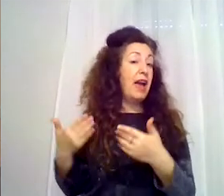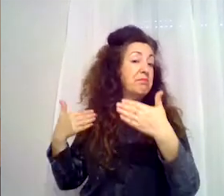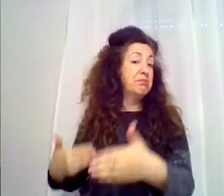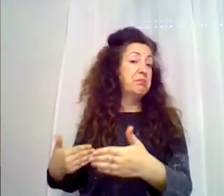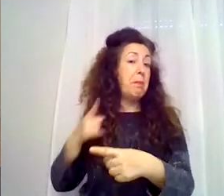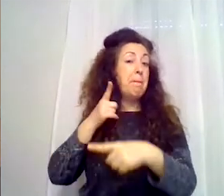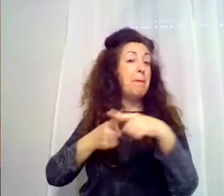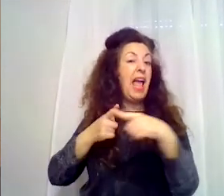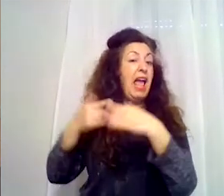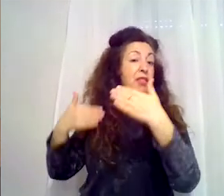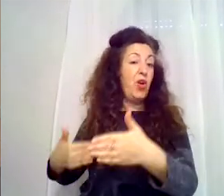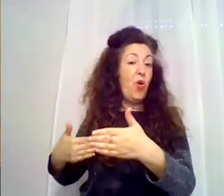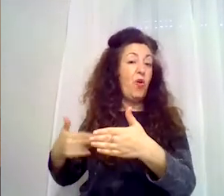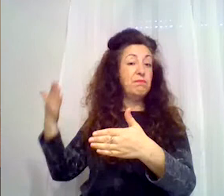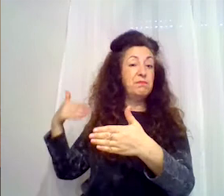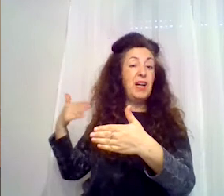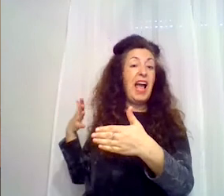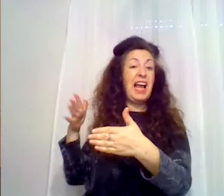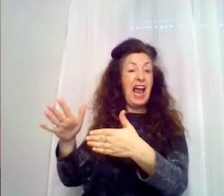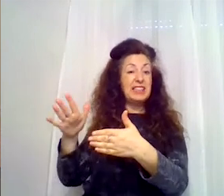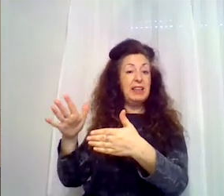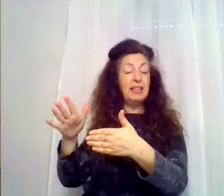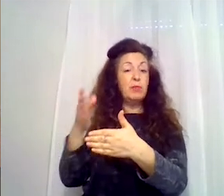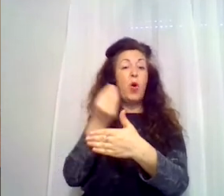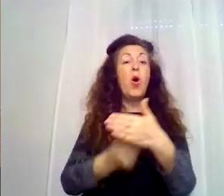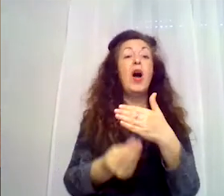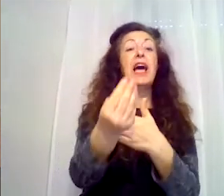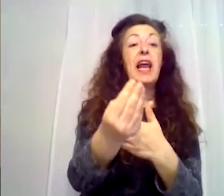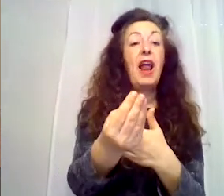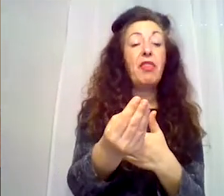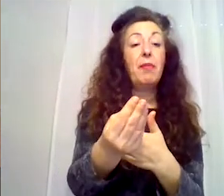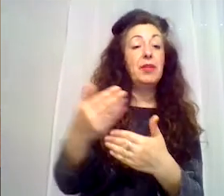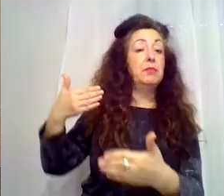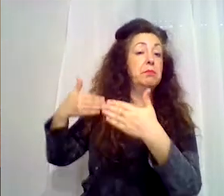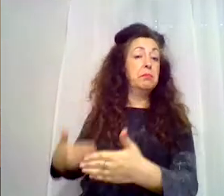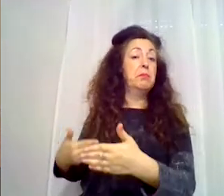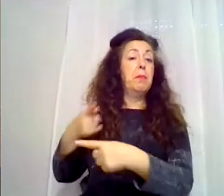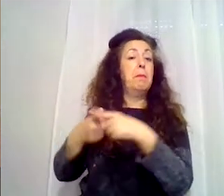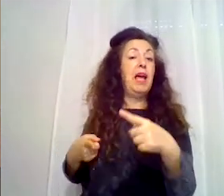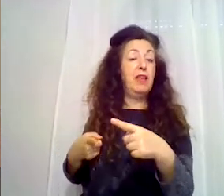que estamos viendo, estamos contemplando, el principio, evidentemente, de la modernidad